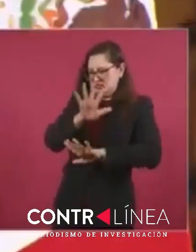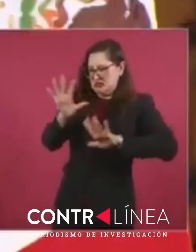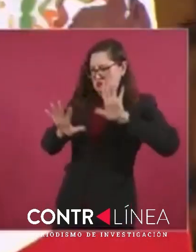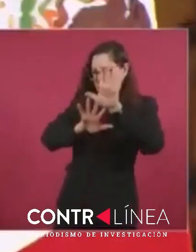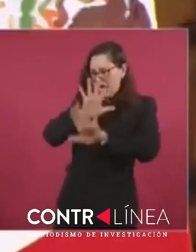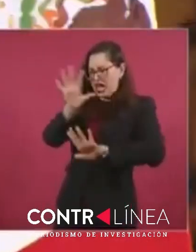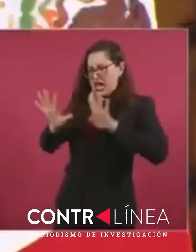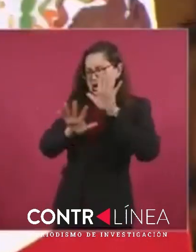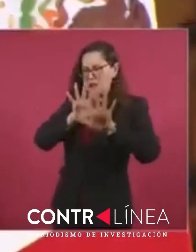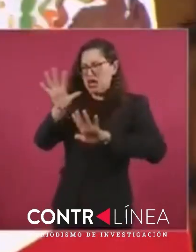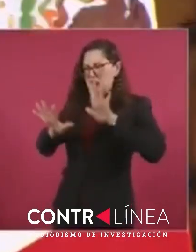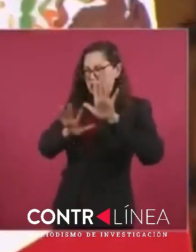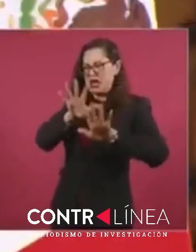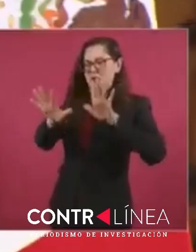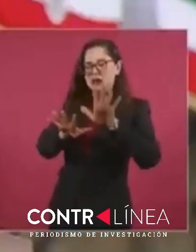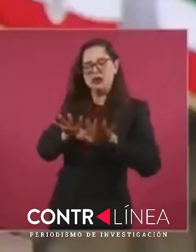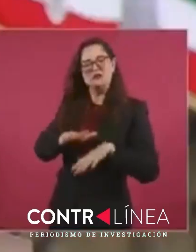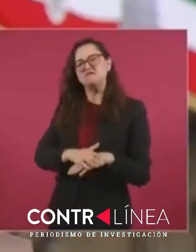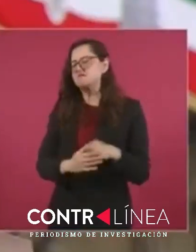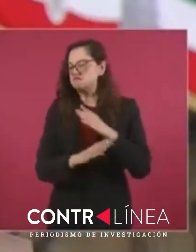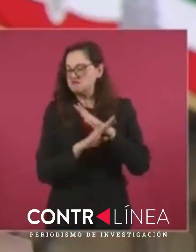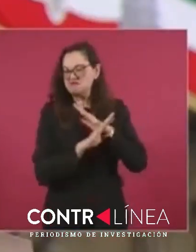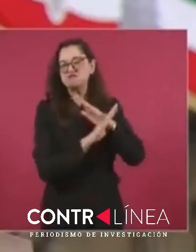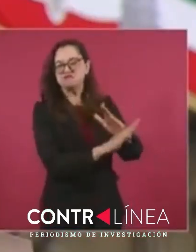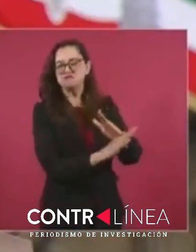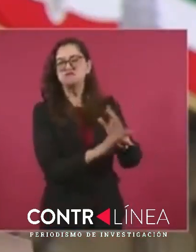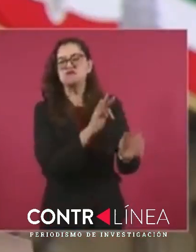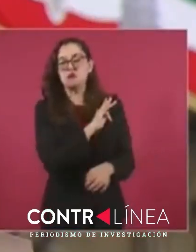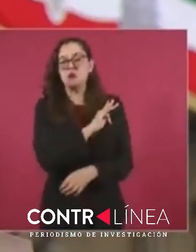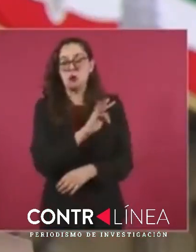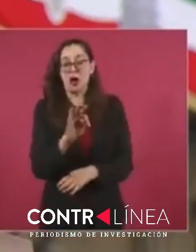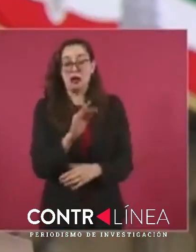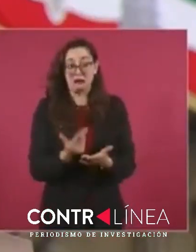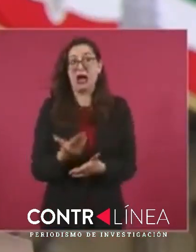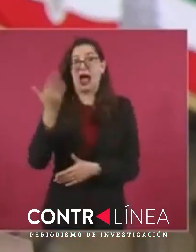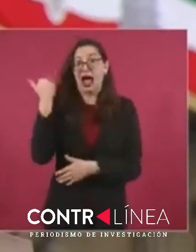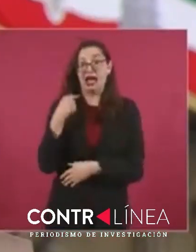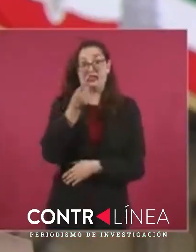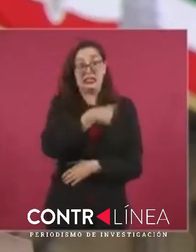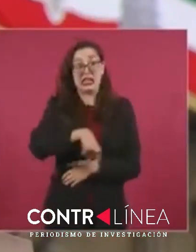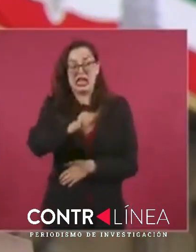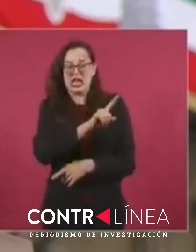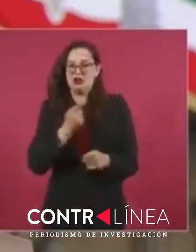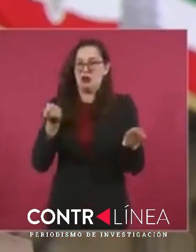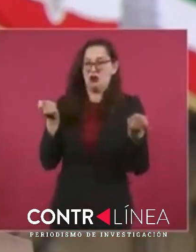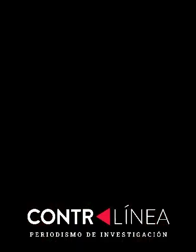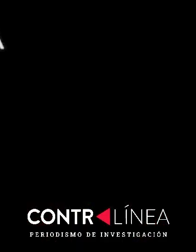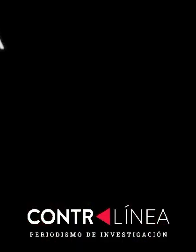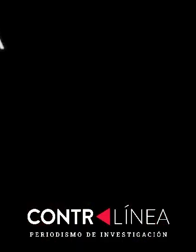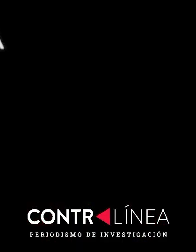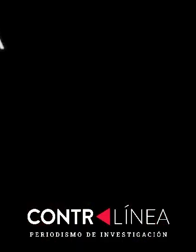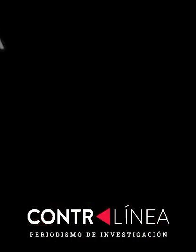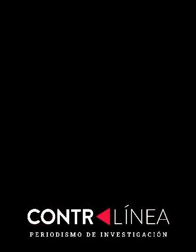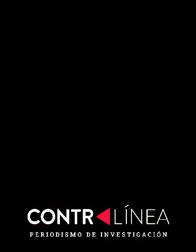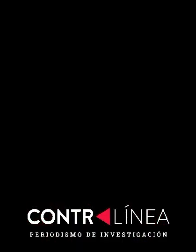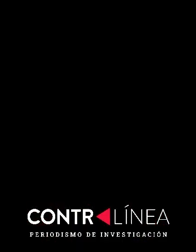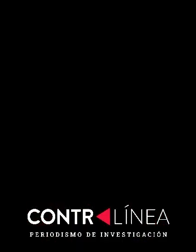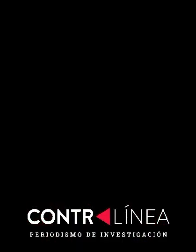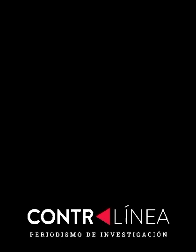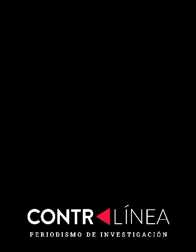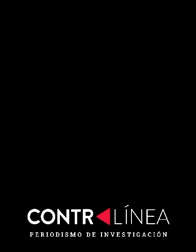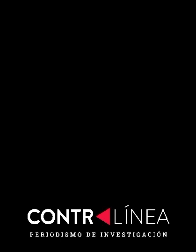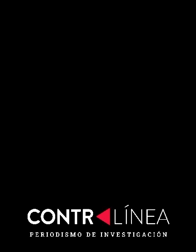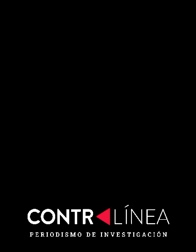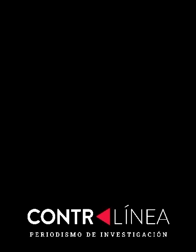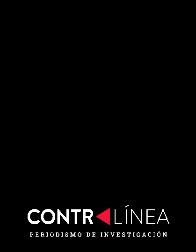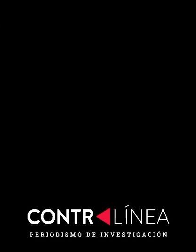tiempos imponían modos de pensar y actuar en beneficio de sus intereses.